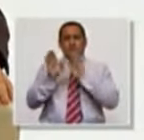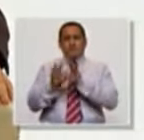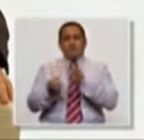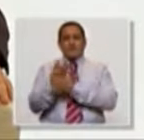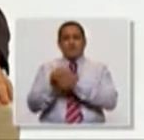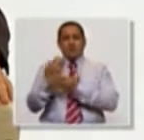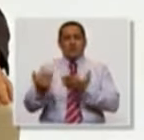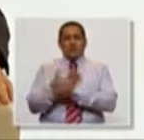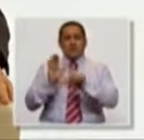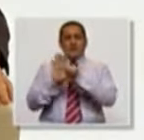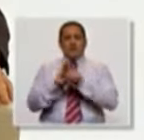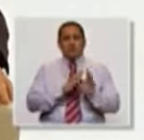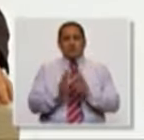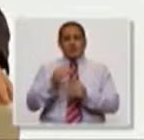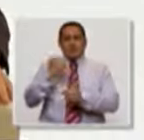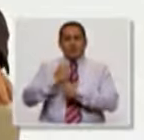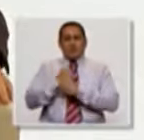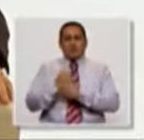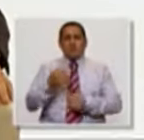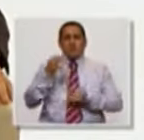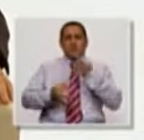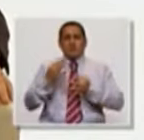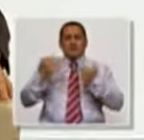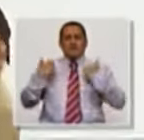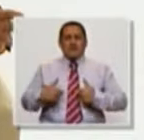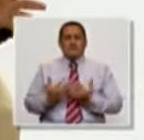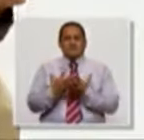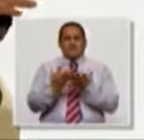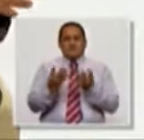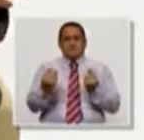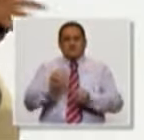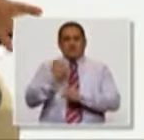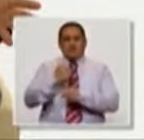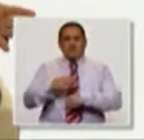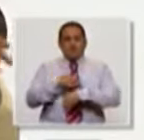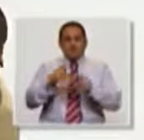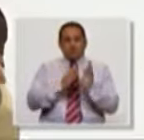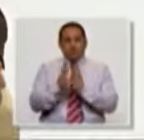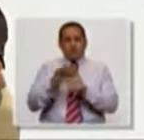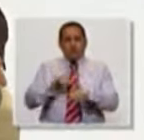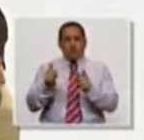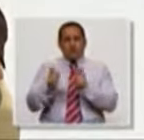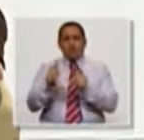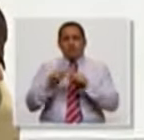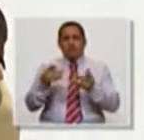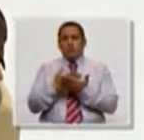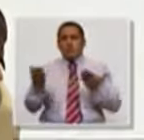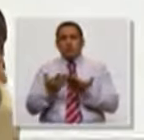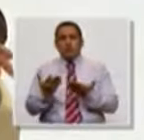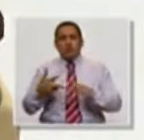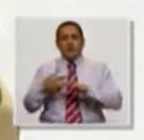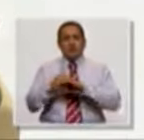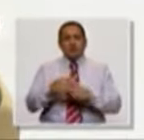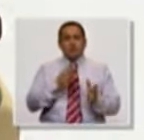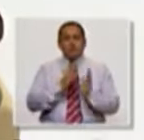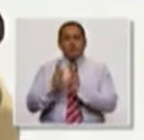ejemplo, con la nueva ley procesal del trabajo, los juzgados ya están congestionados a pesar de que es un proceso bien corto. Entonces ya no hay dónde cortar el proceso.